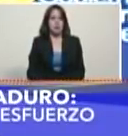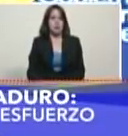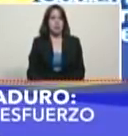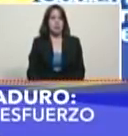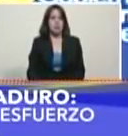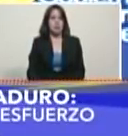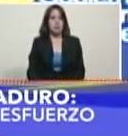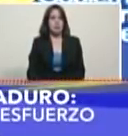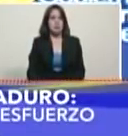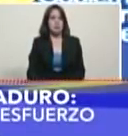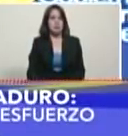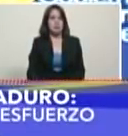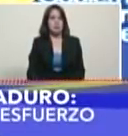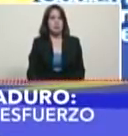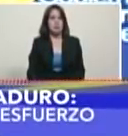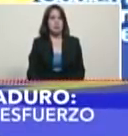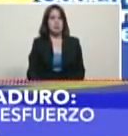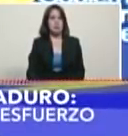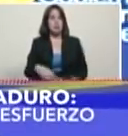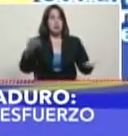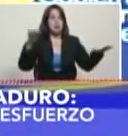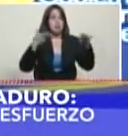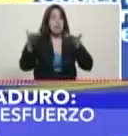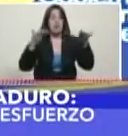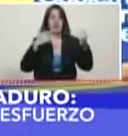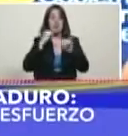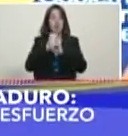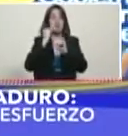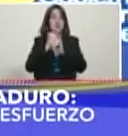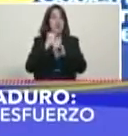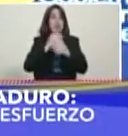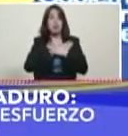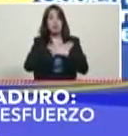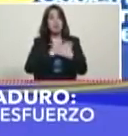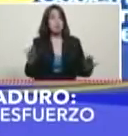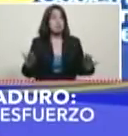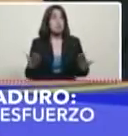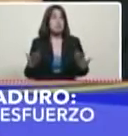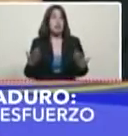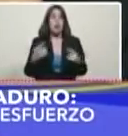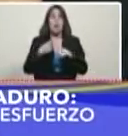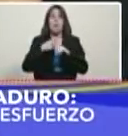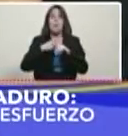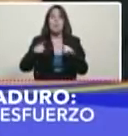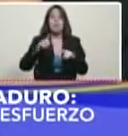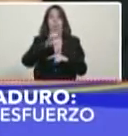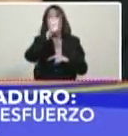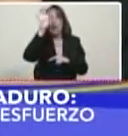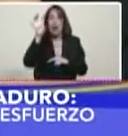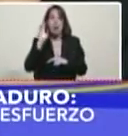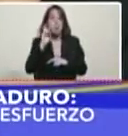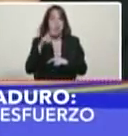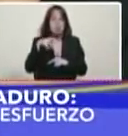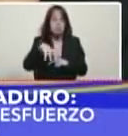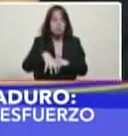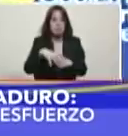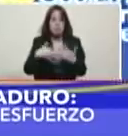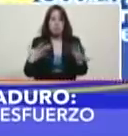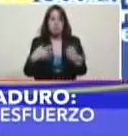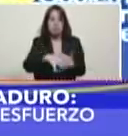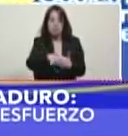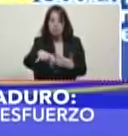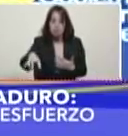Tenemos que llevar el servicio de Internet a todo el país, pero nosotros estamos colonizados. El mundo está